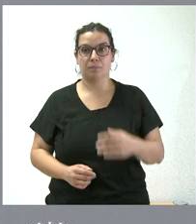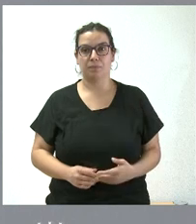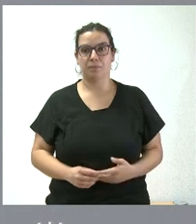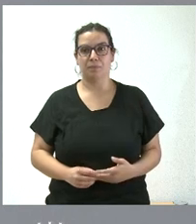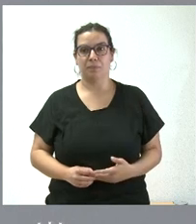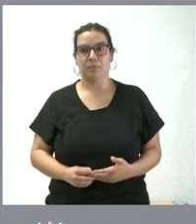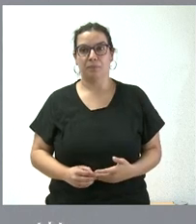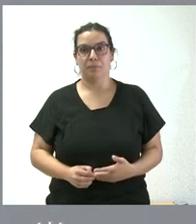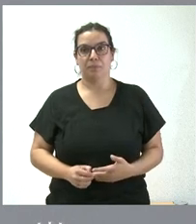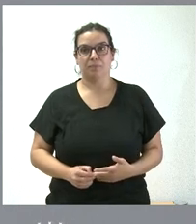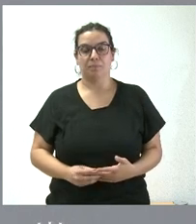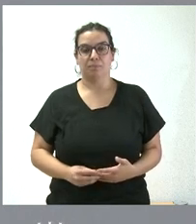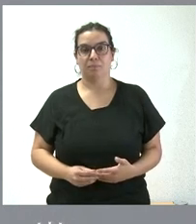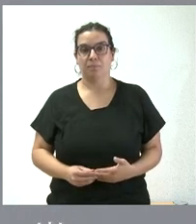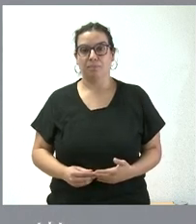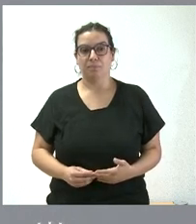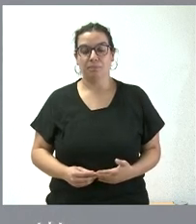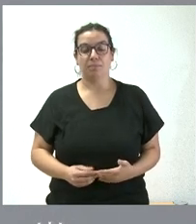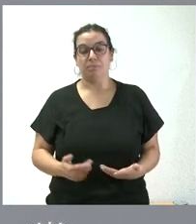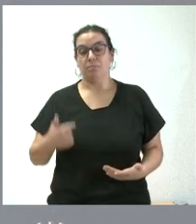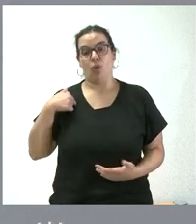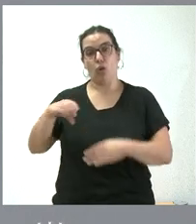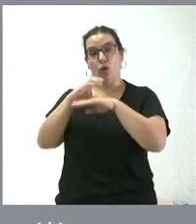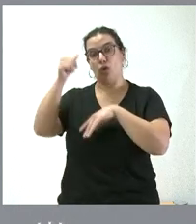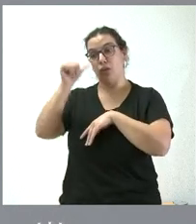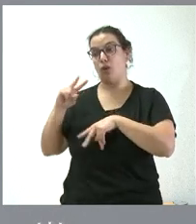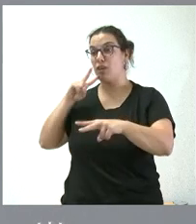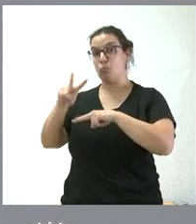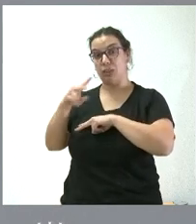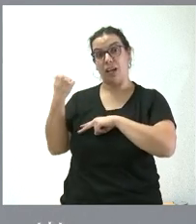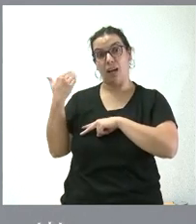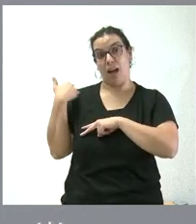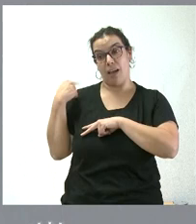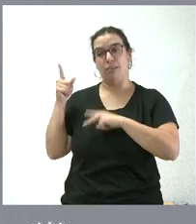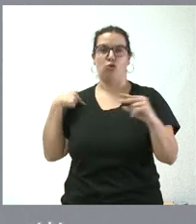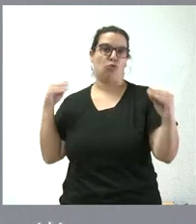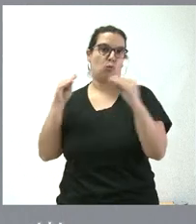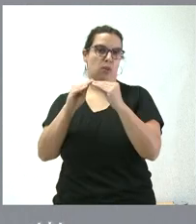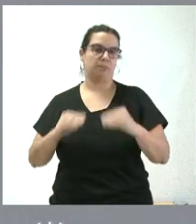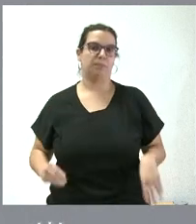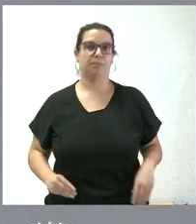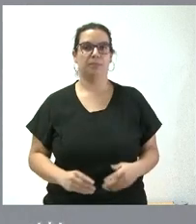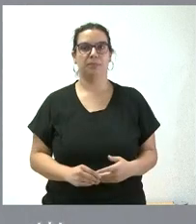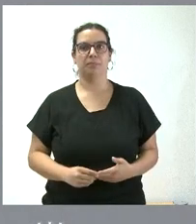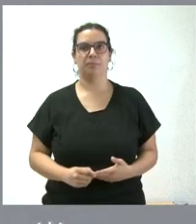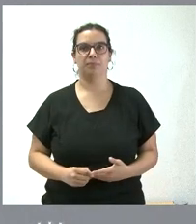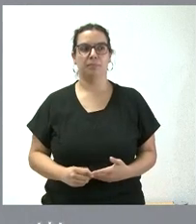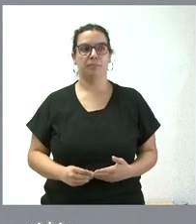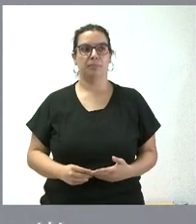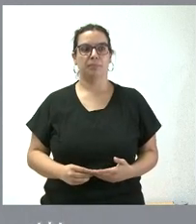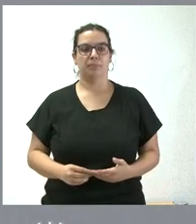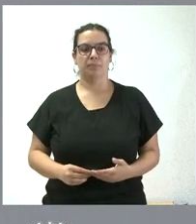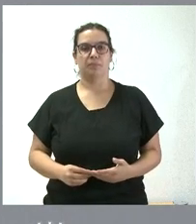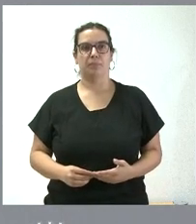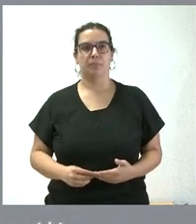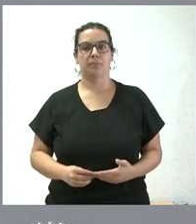hizo Pues coincido con el consejero en la respuesta que dio ayer esto no contestó Ah no contestó Pues